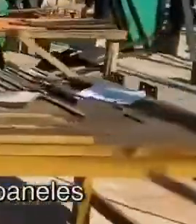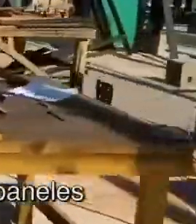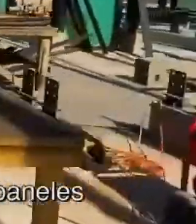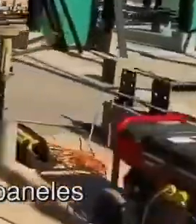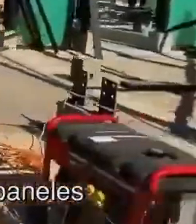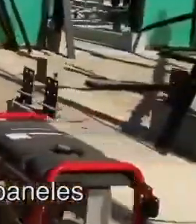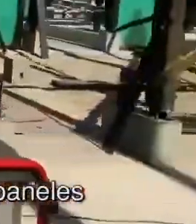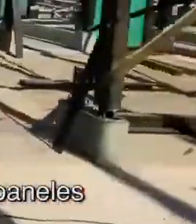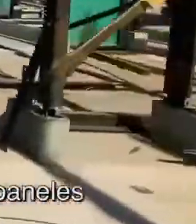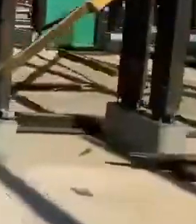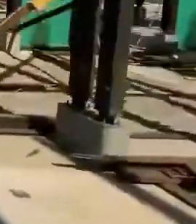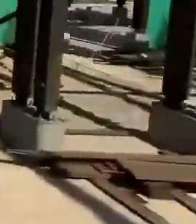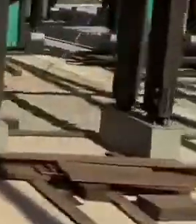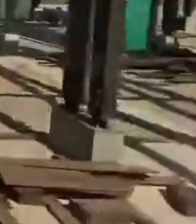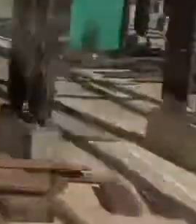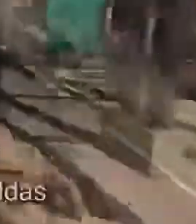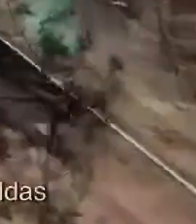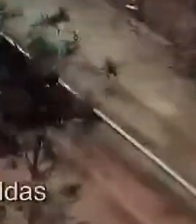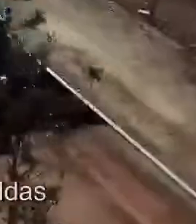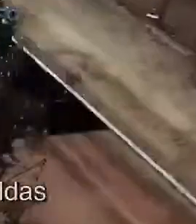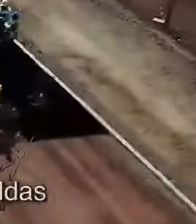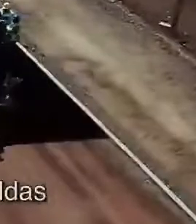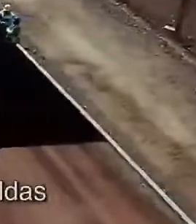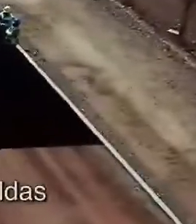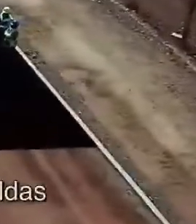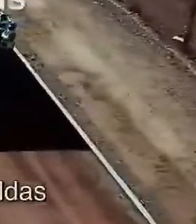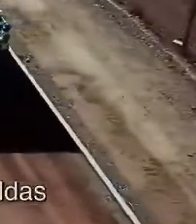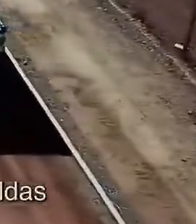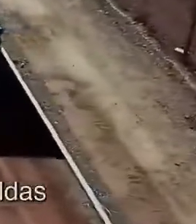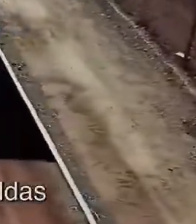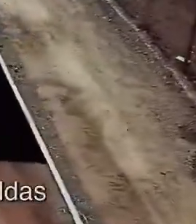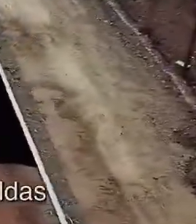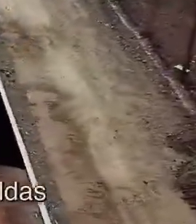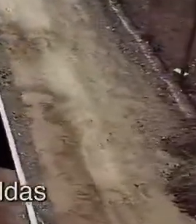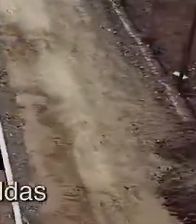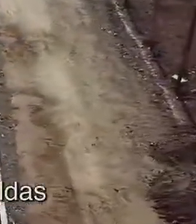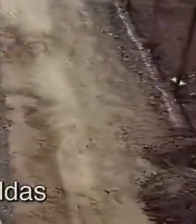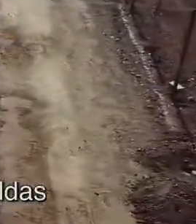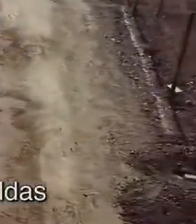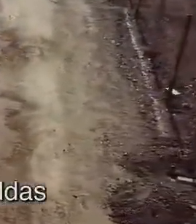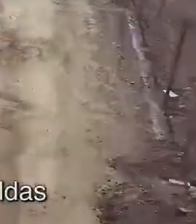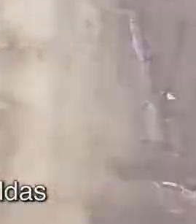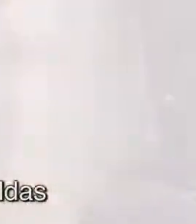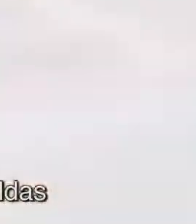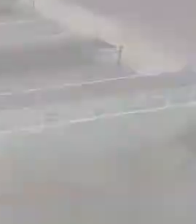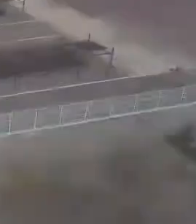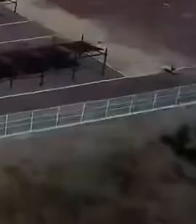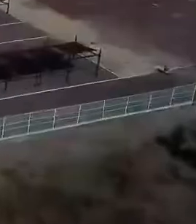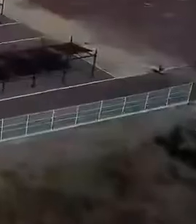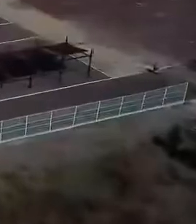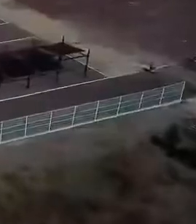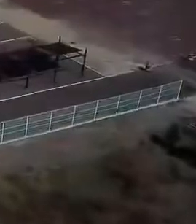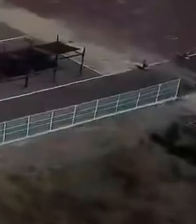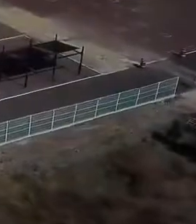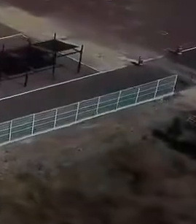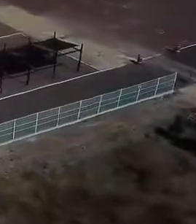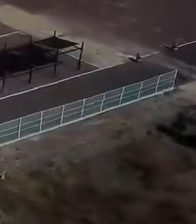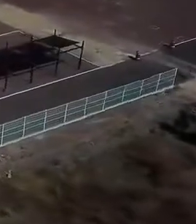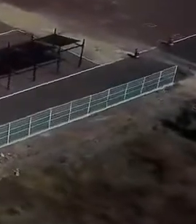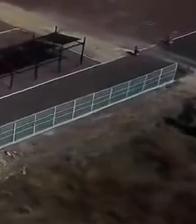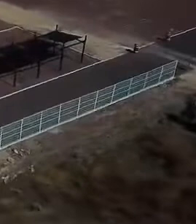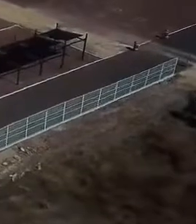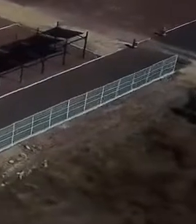en el pabellón demostrativo. Asimismo, se realiza la instalación de geoceldas en el camino perimetral de la plataforma 1 y